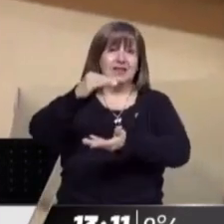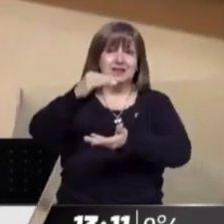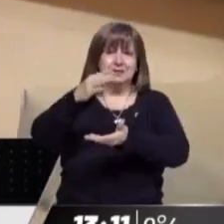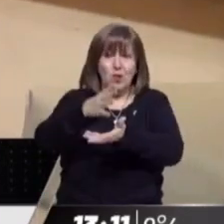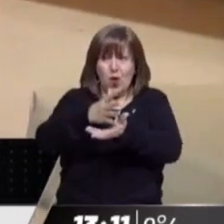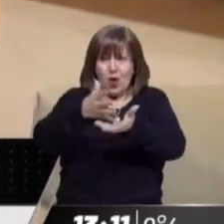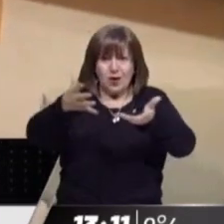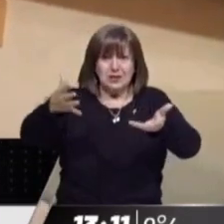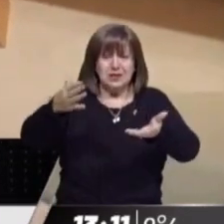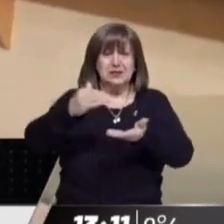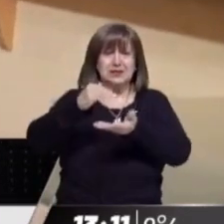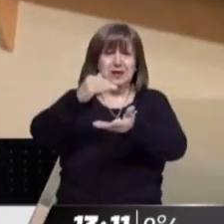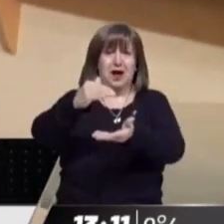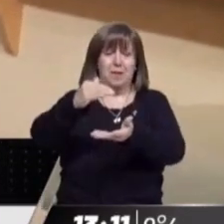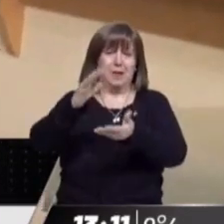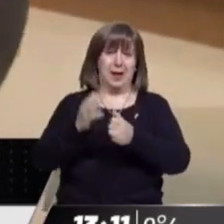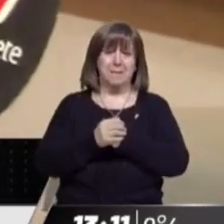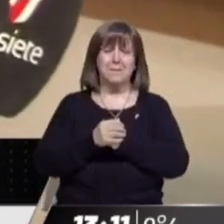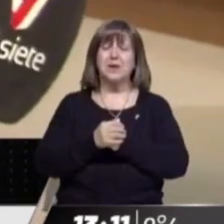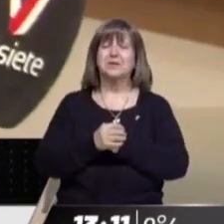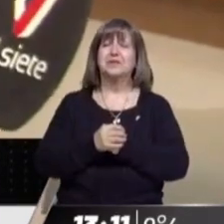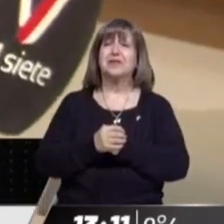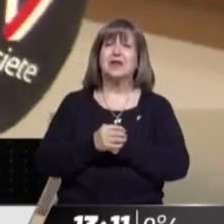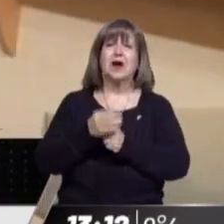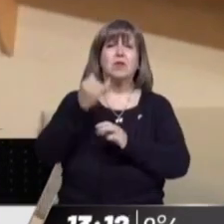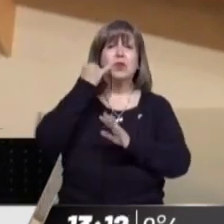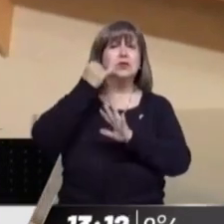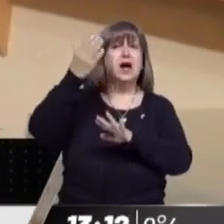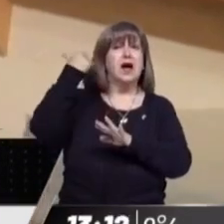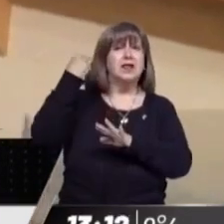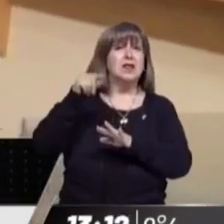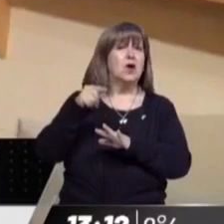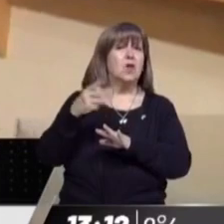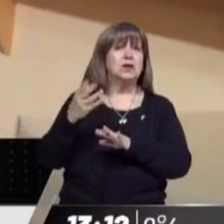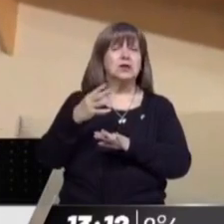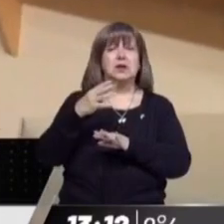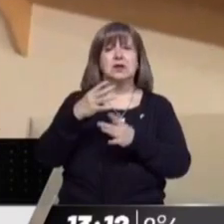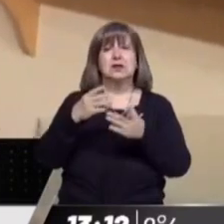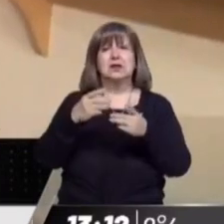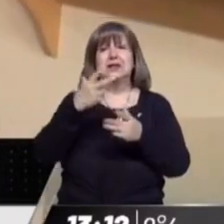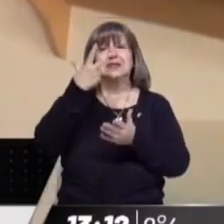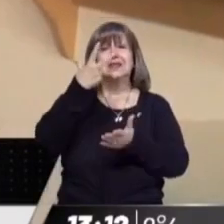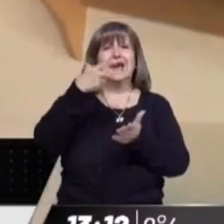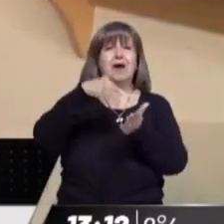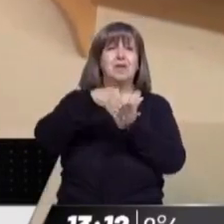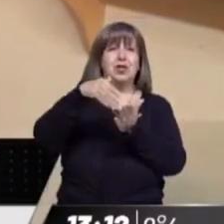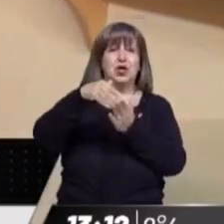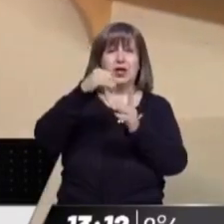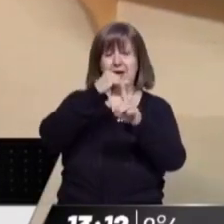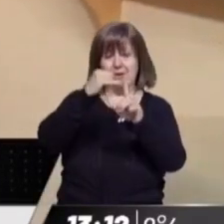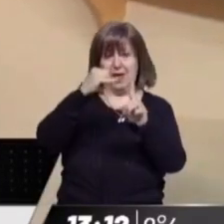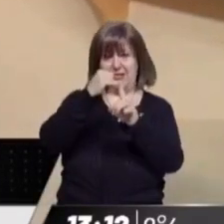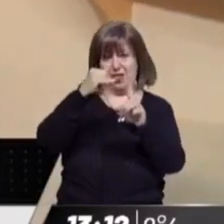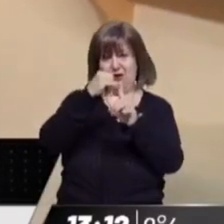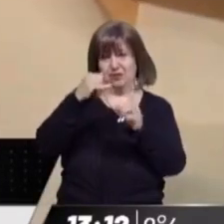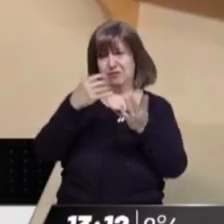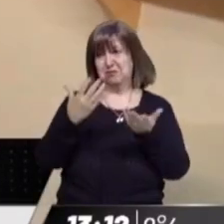así en premio. ¿Qué es lo máximo que se habían ganado acá? Y de quinela, 3.5 millones.